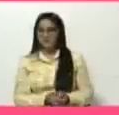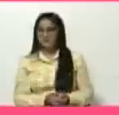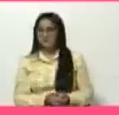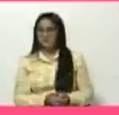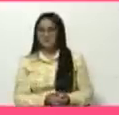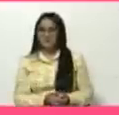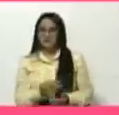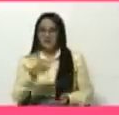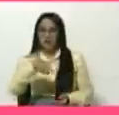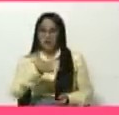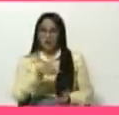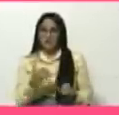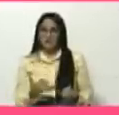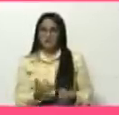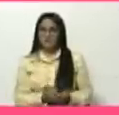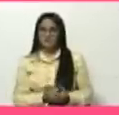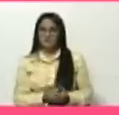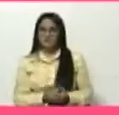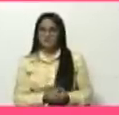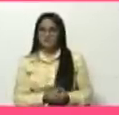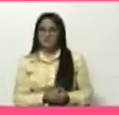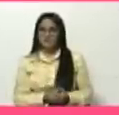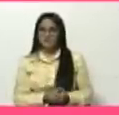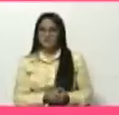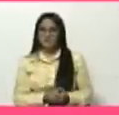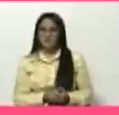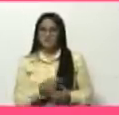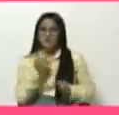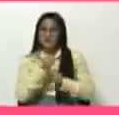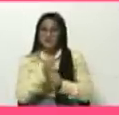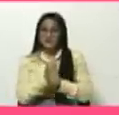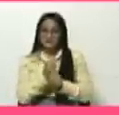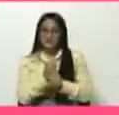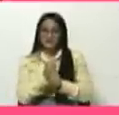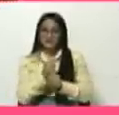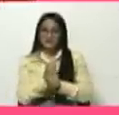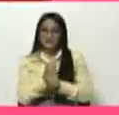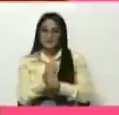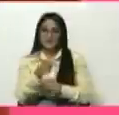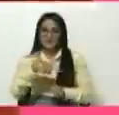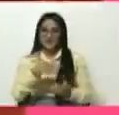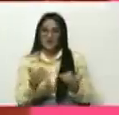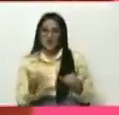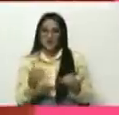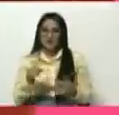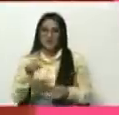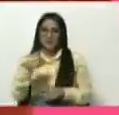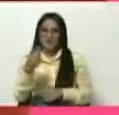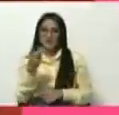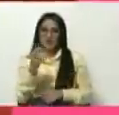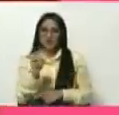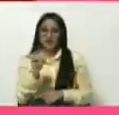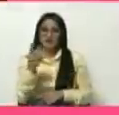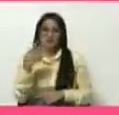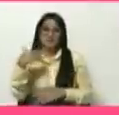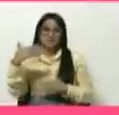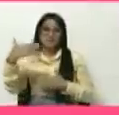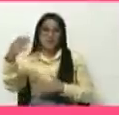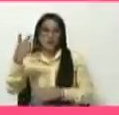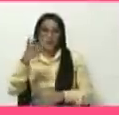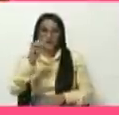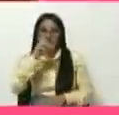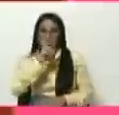el rol, el papel, el desempeño que deben tener ustedes ahorita y en los próximos 30 o 40 años.